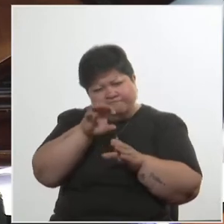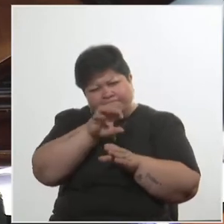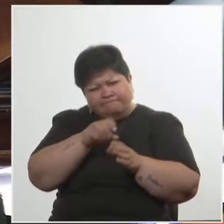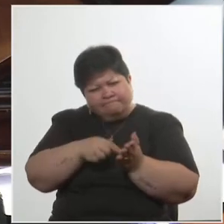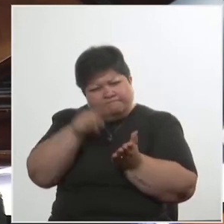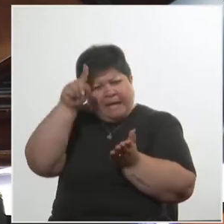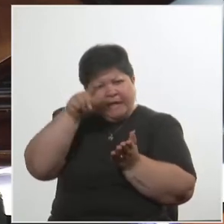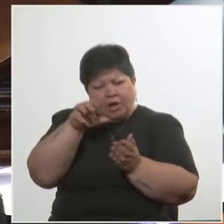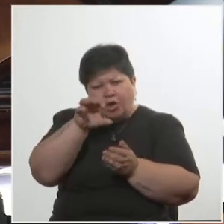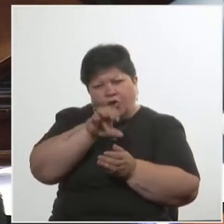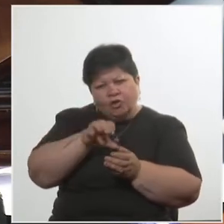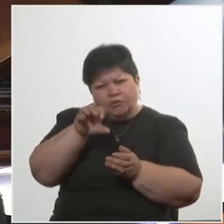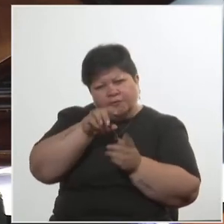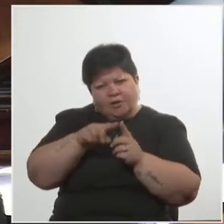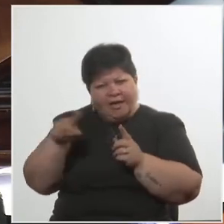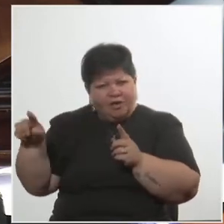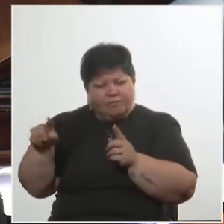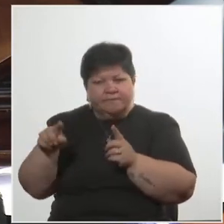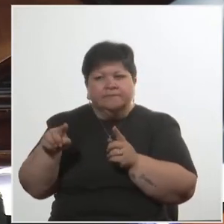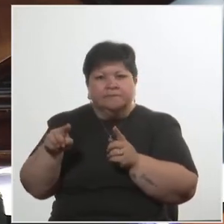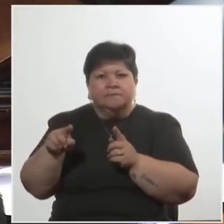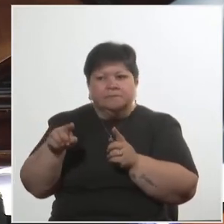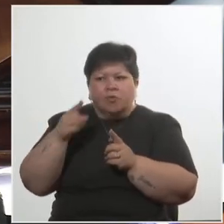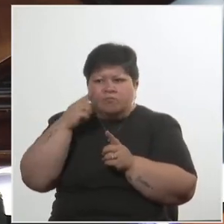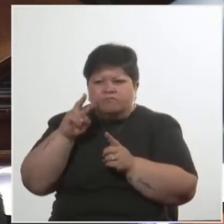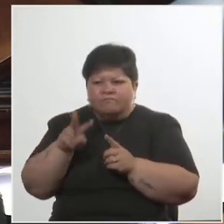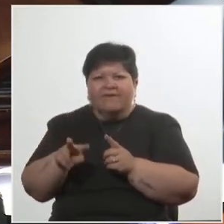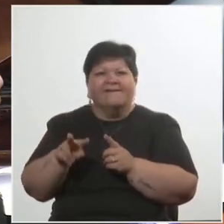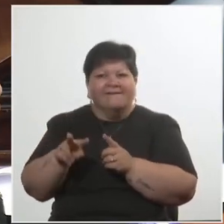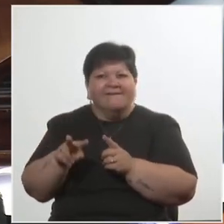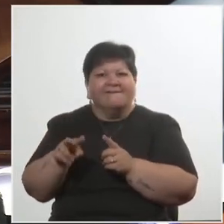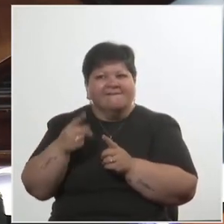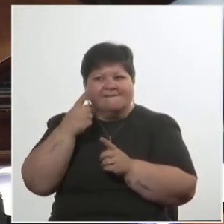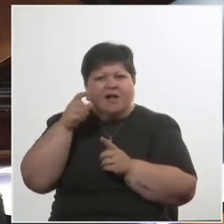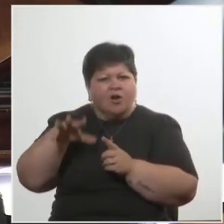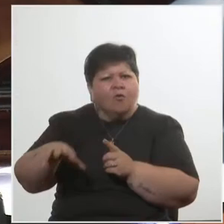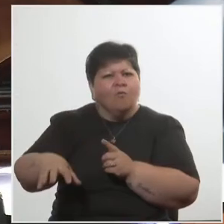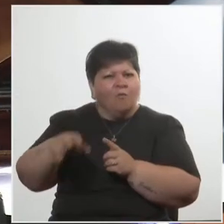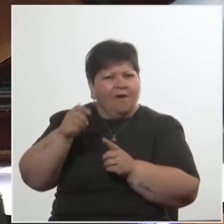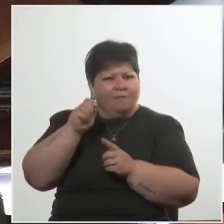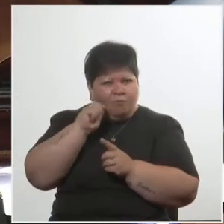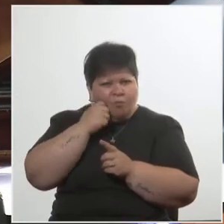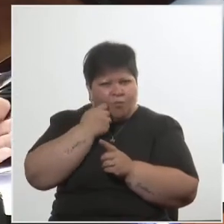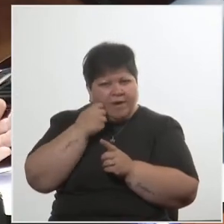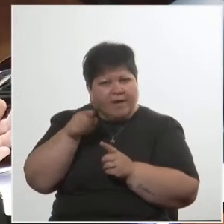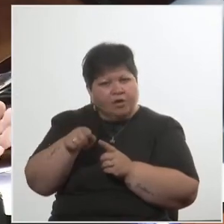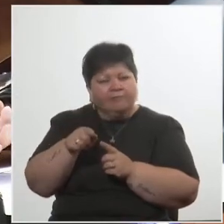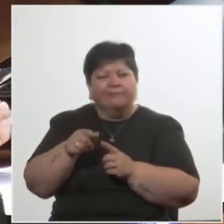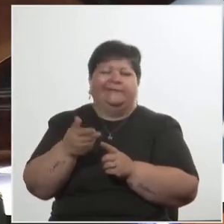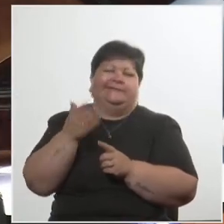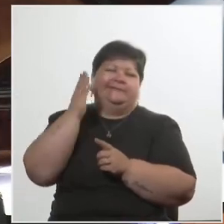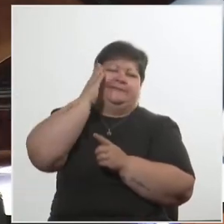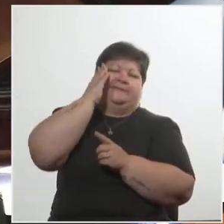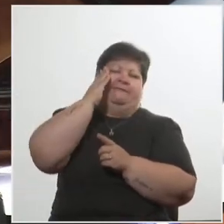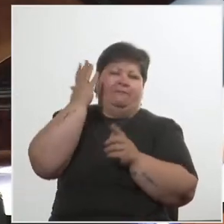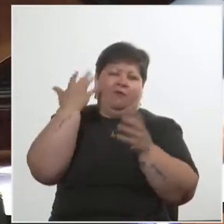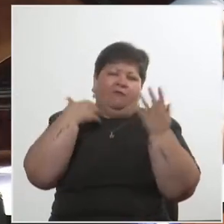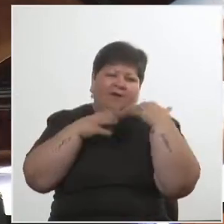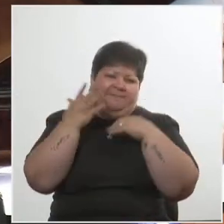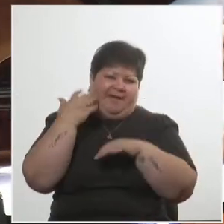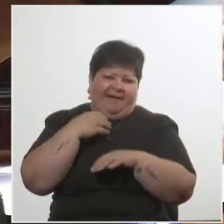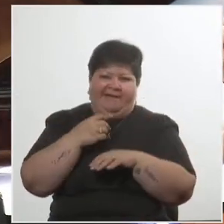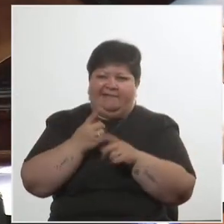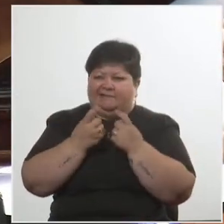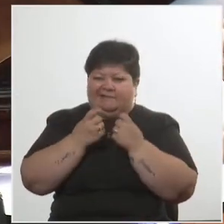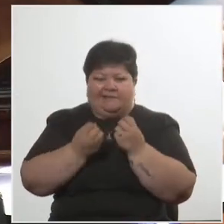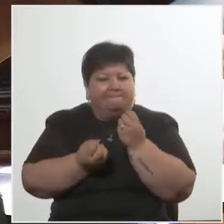cuenca agrícola del Uruguay todos sabemos que la lechería no se desarrolla entre las piedras en la presidenta entonces ahí